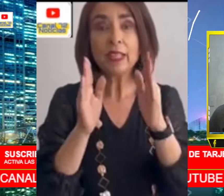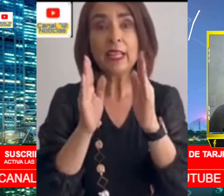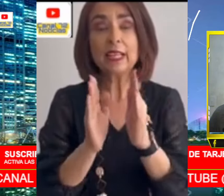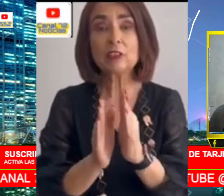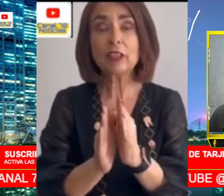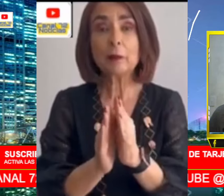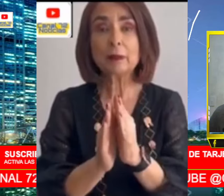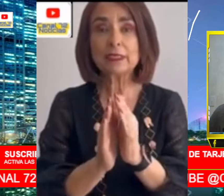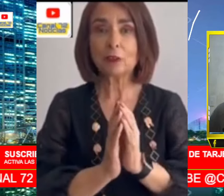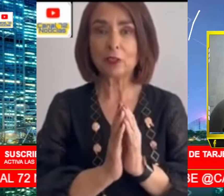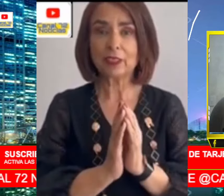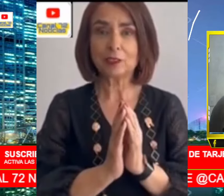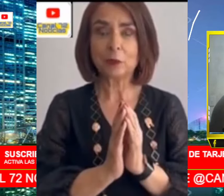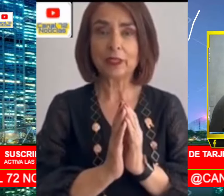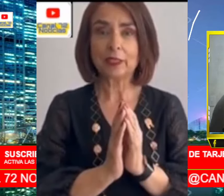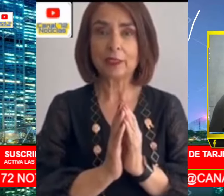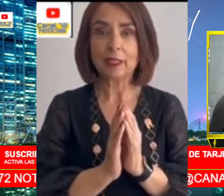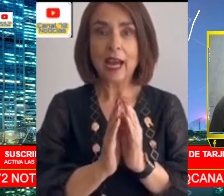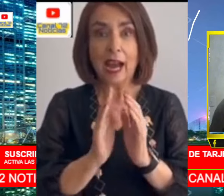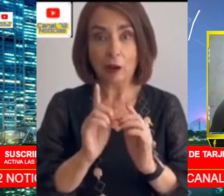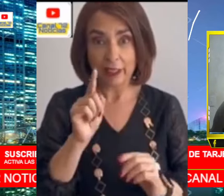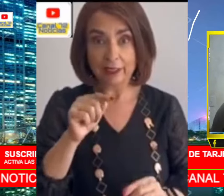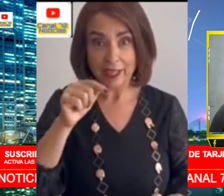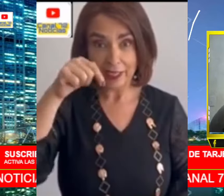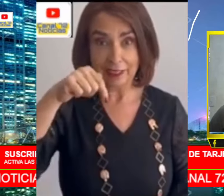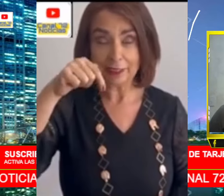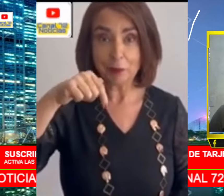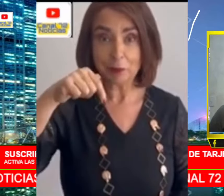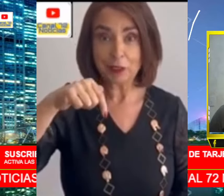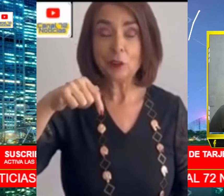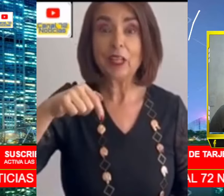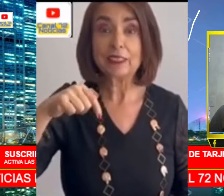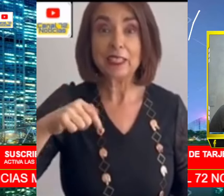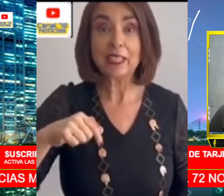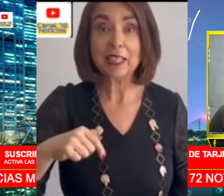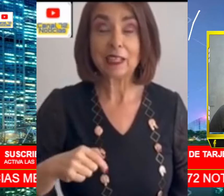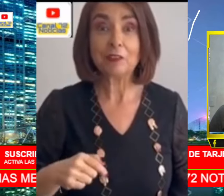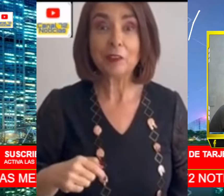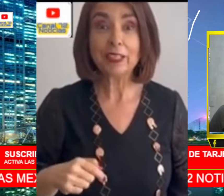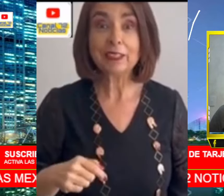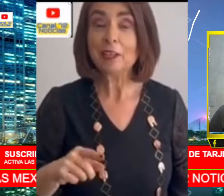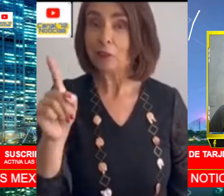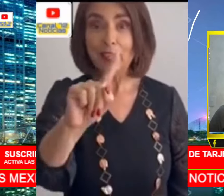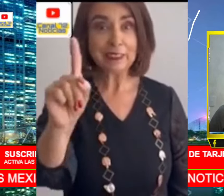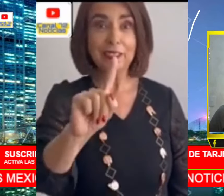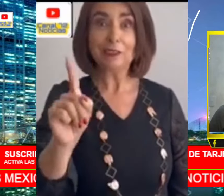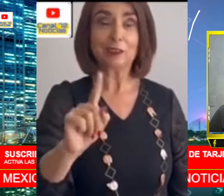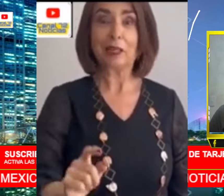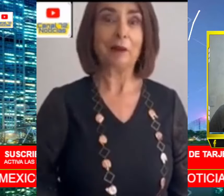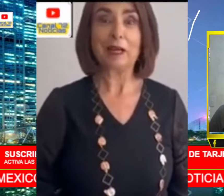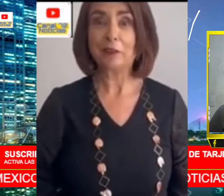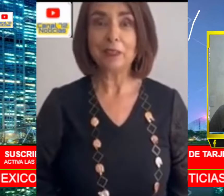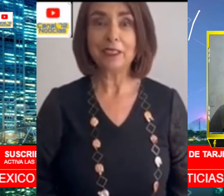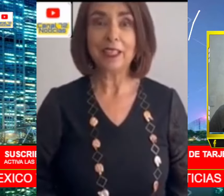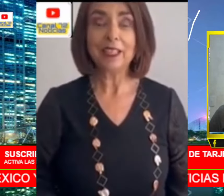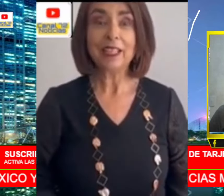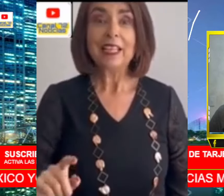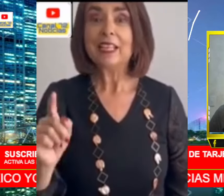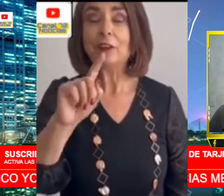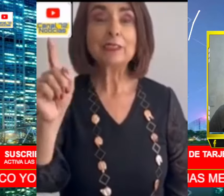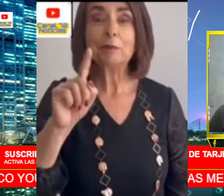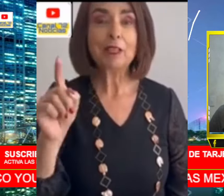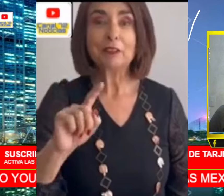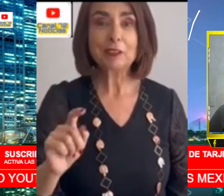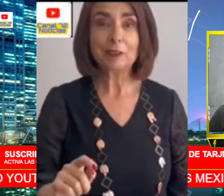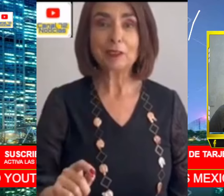100%. ¿Qué es lo que va a pasar con esas cuentas? Ahorita, en este momento, las tienen las Afores, no las tienen los trabajadores,